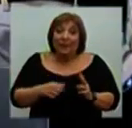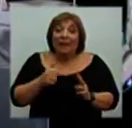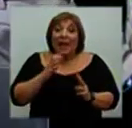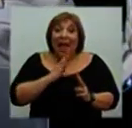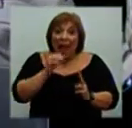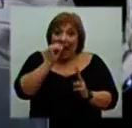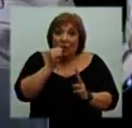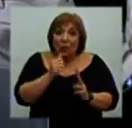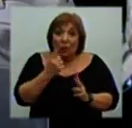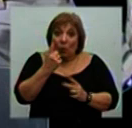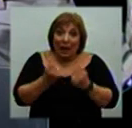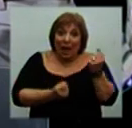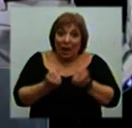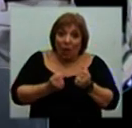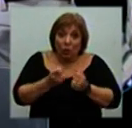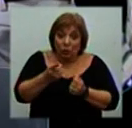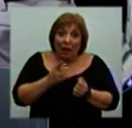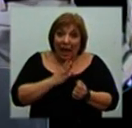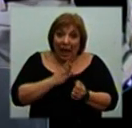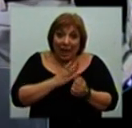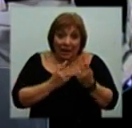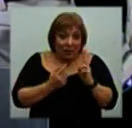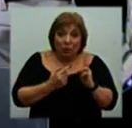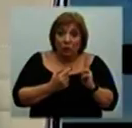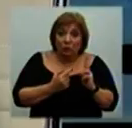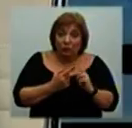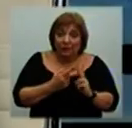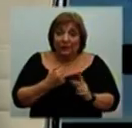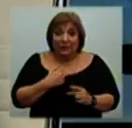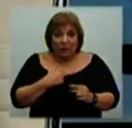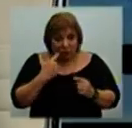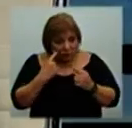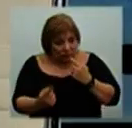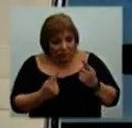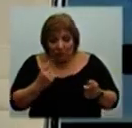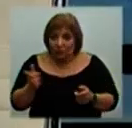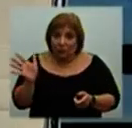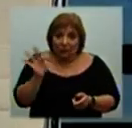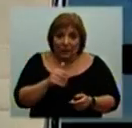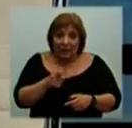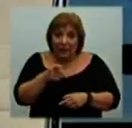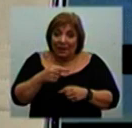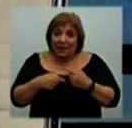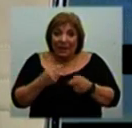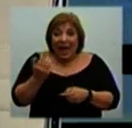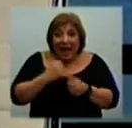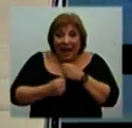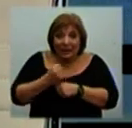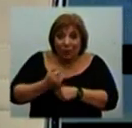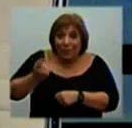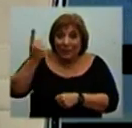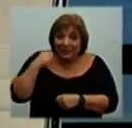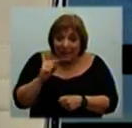alcohol de uno de los conductores y esto nos convoca a todos a reflexionar lo siguiente el año pasado hubieron por